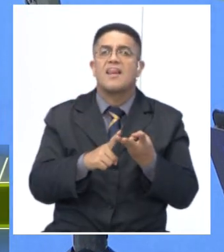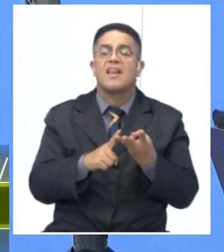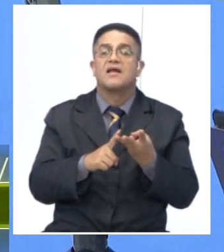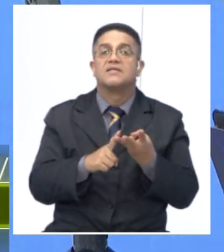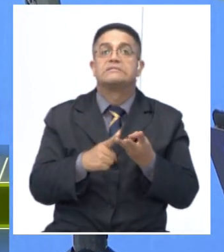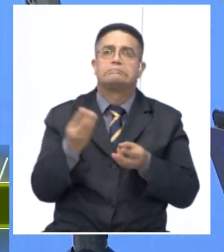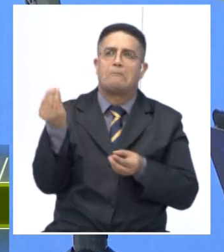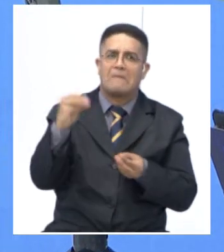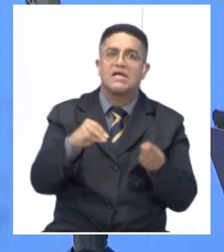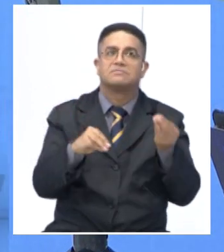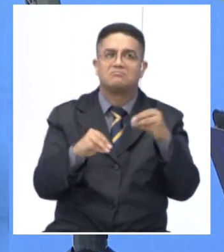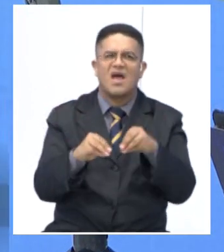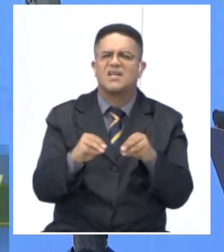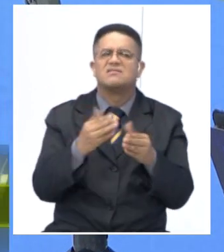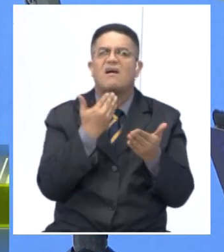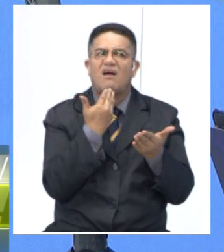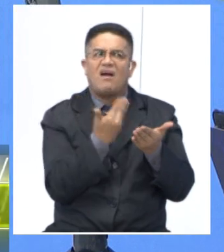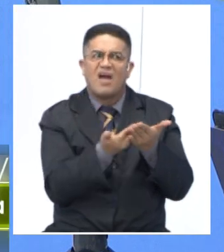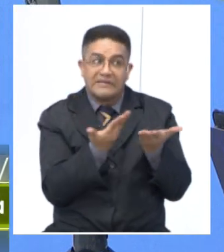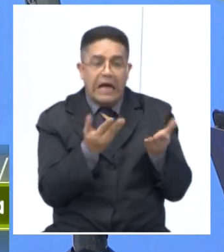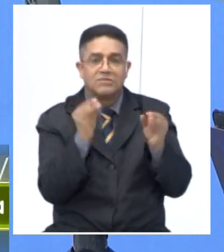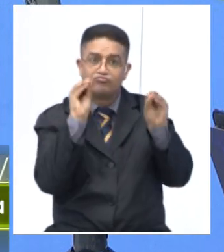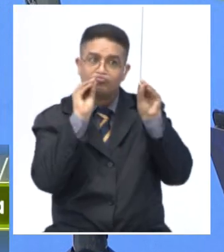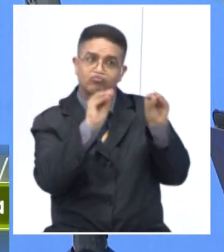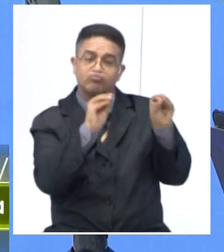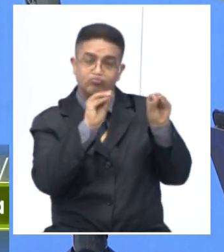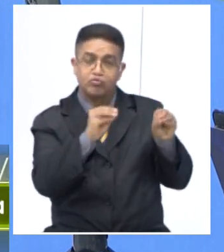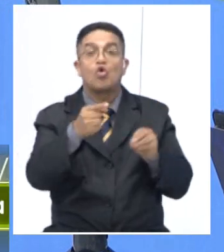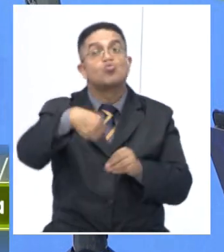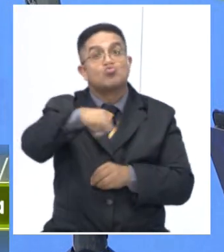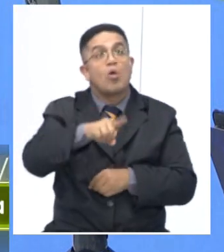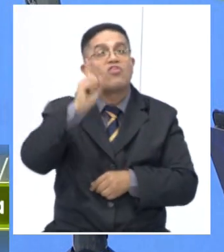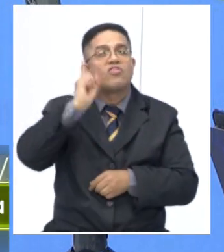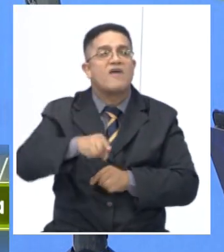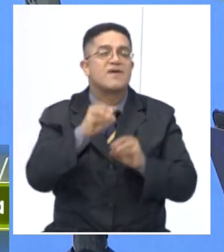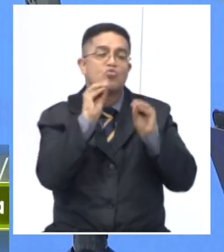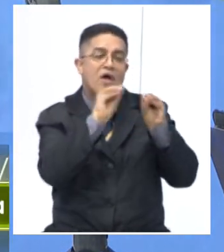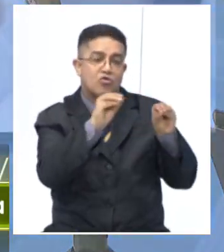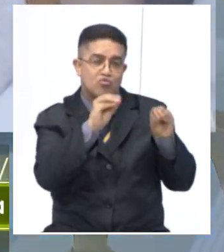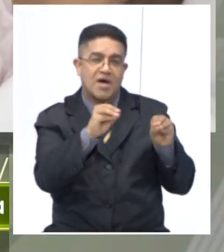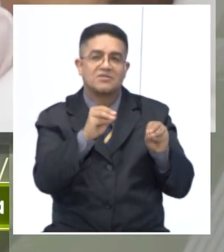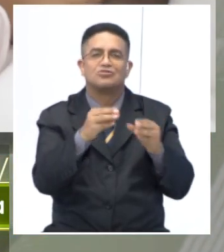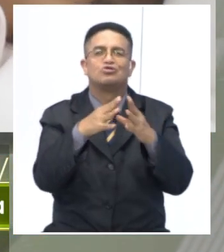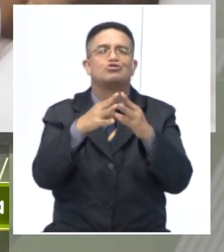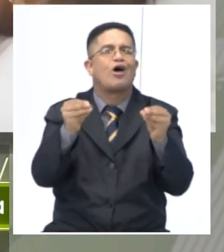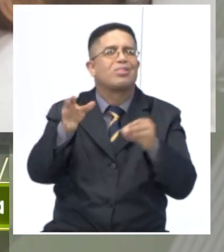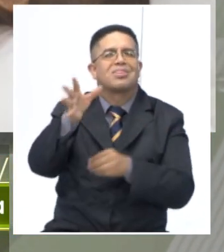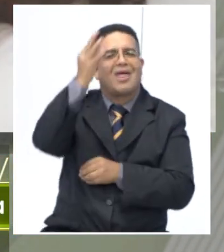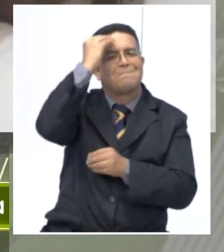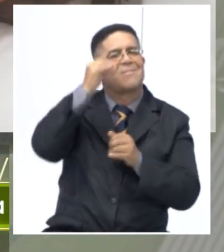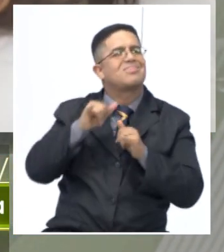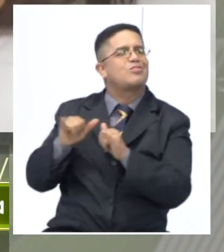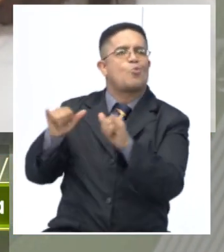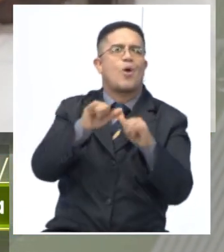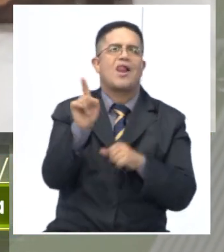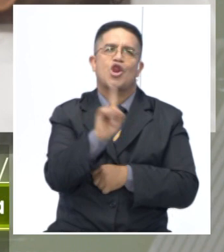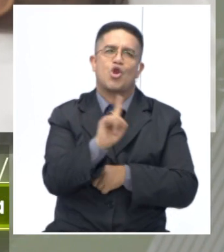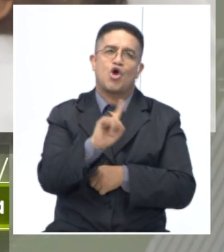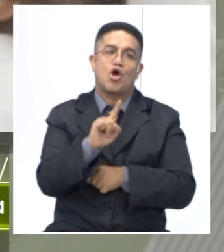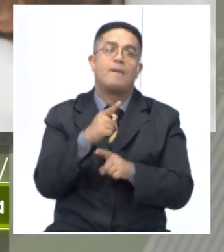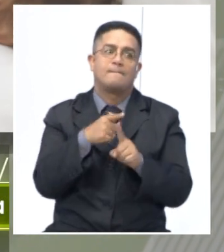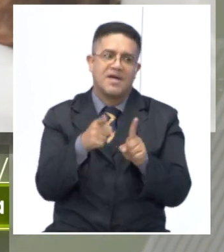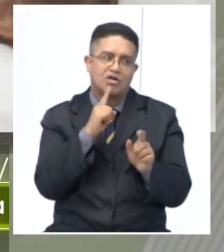más. ¿Y gracias a qué? A la educación, porque tenemos que educarnos. No todos aprendemos de la misma forma, Daniela, pero si damos un